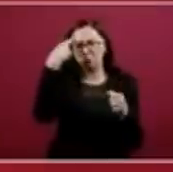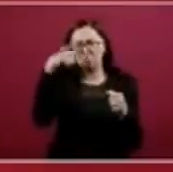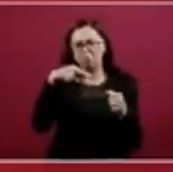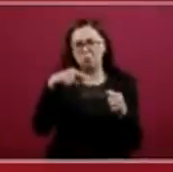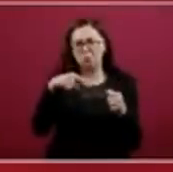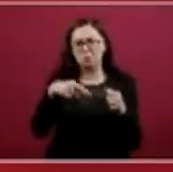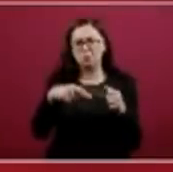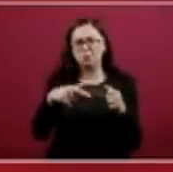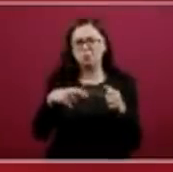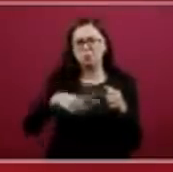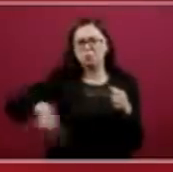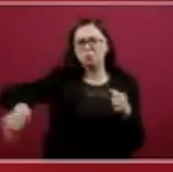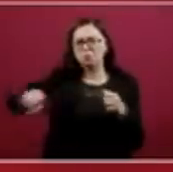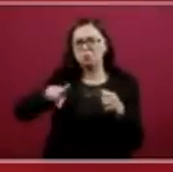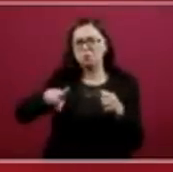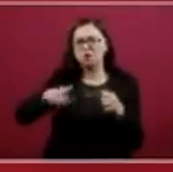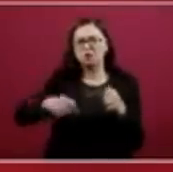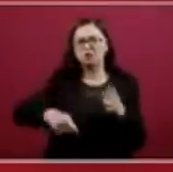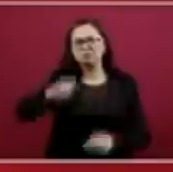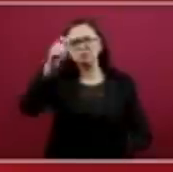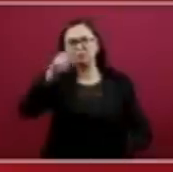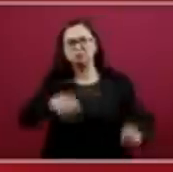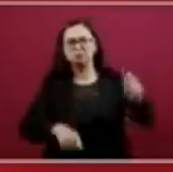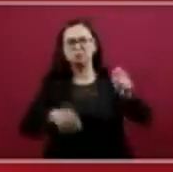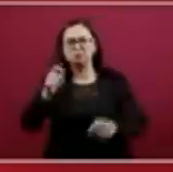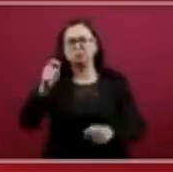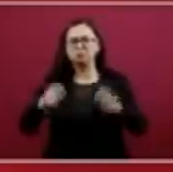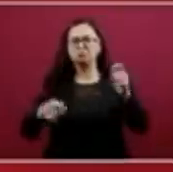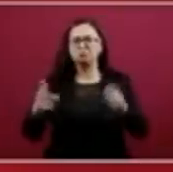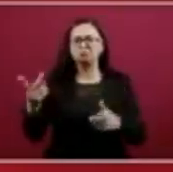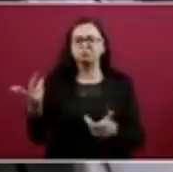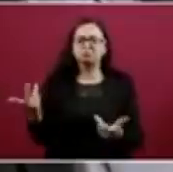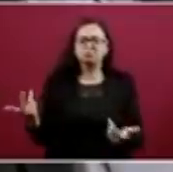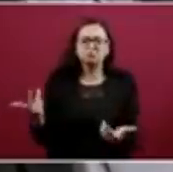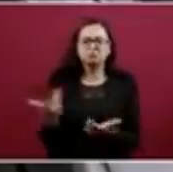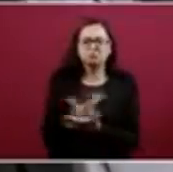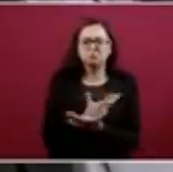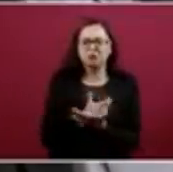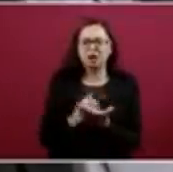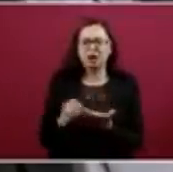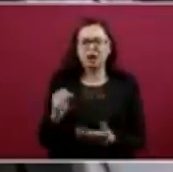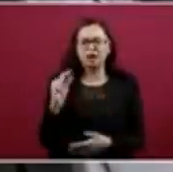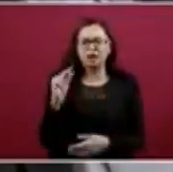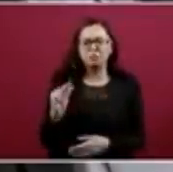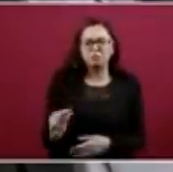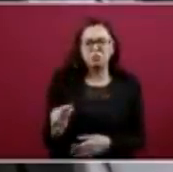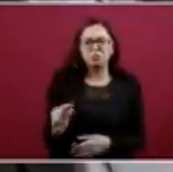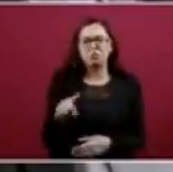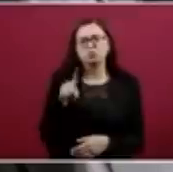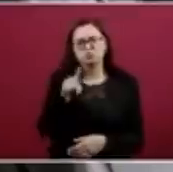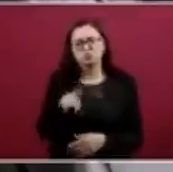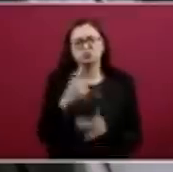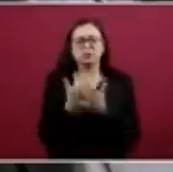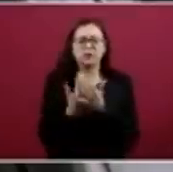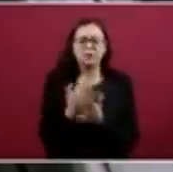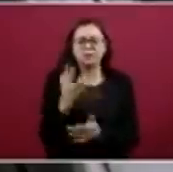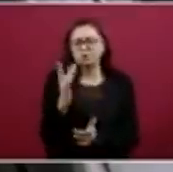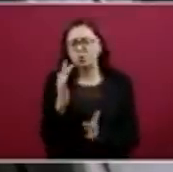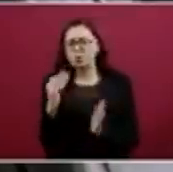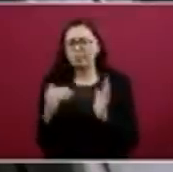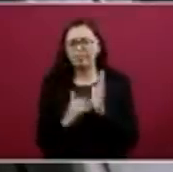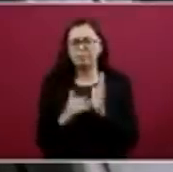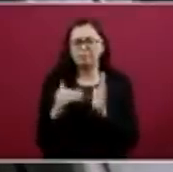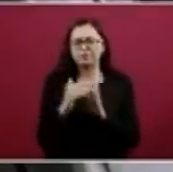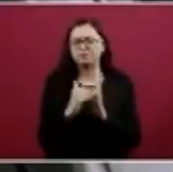Esto con consecuencias a la captación. Usted esperaba el primer día casi 50 millones y